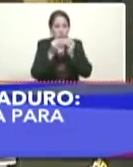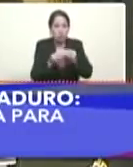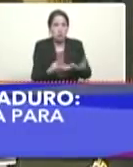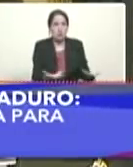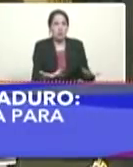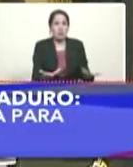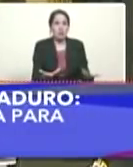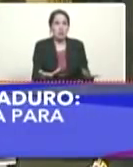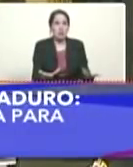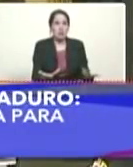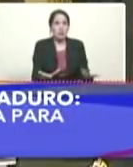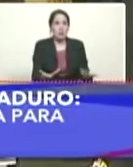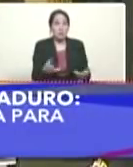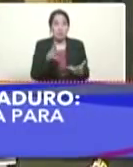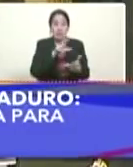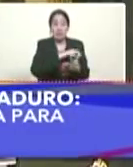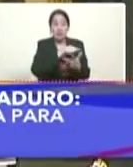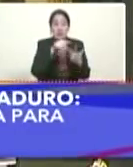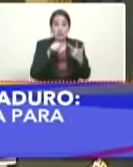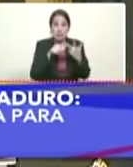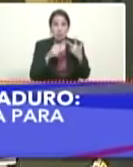tres grandes tareas compañero